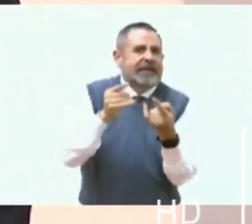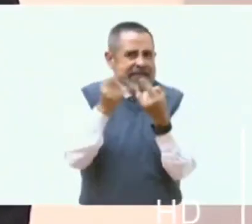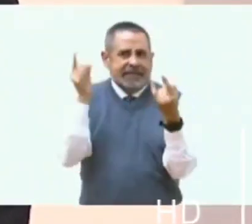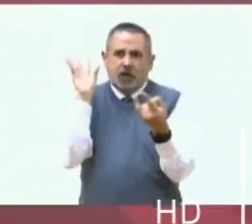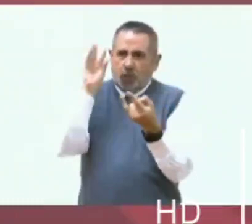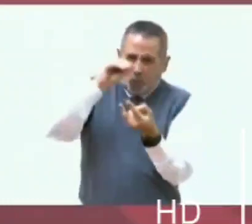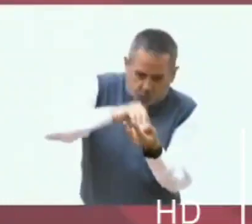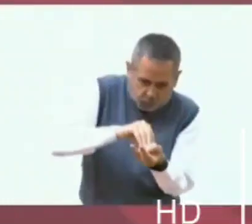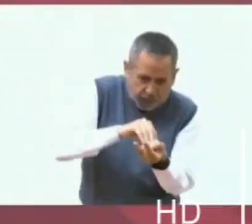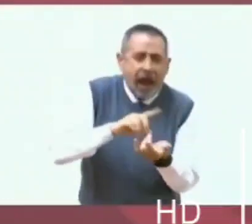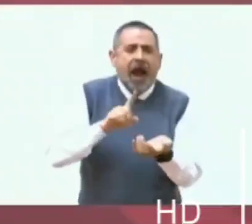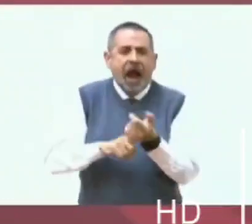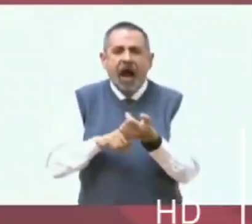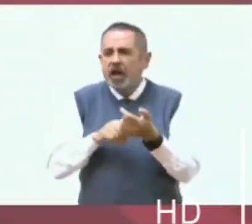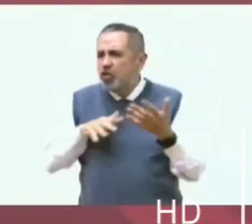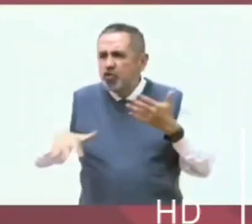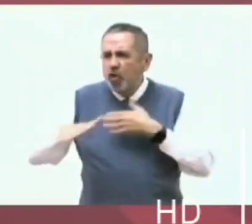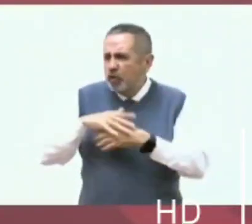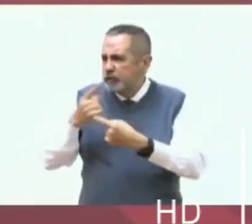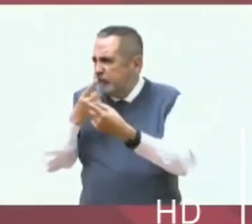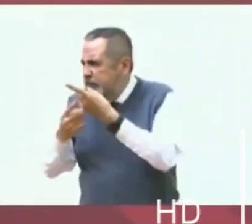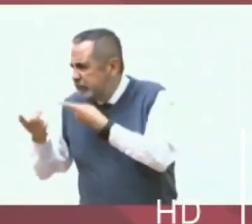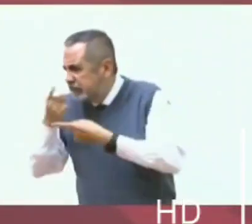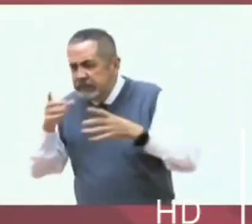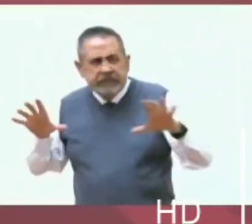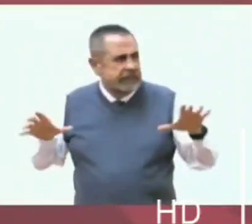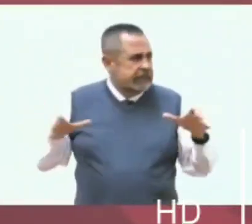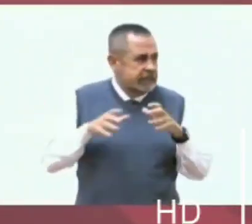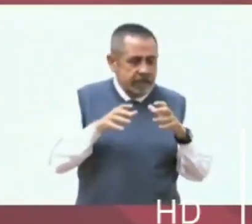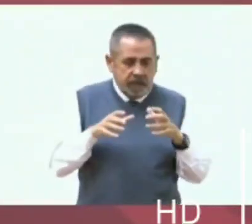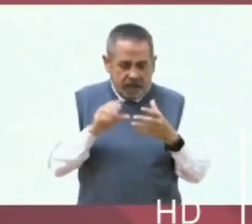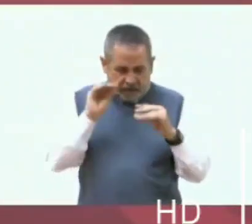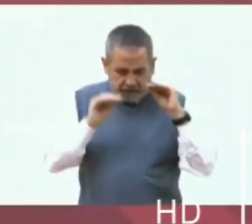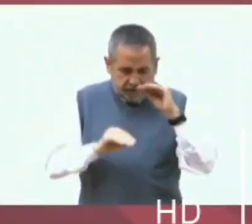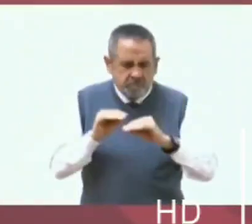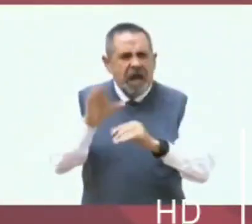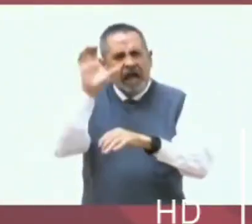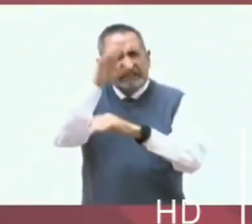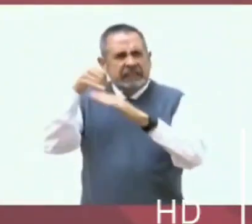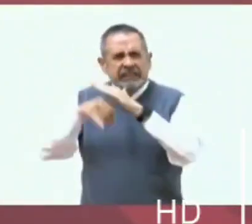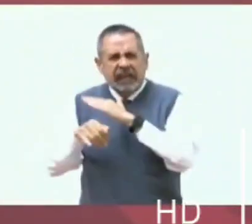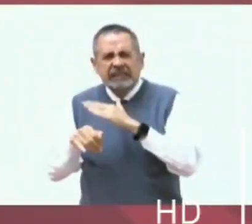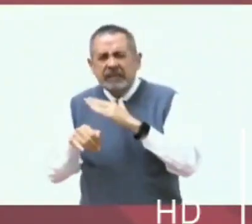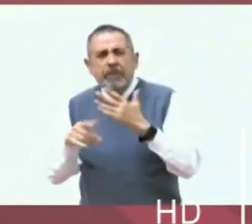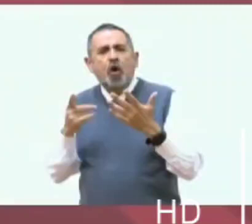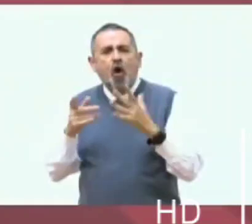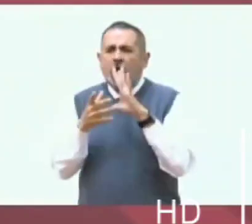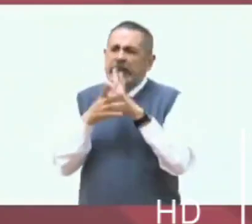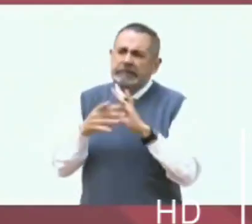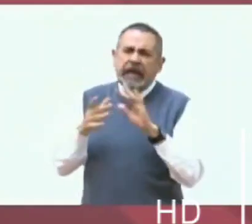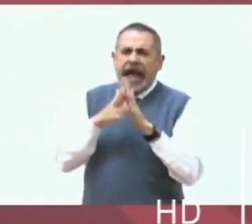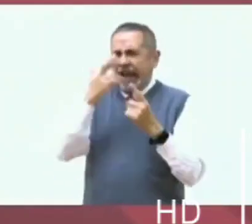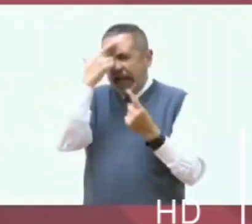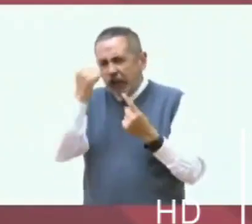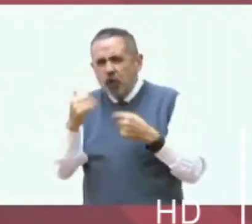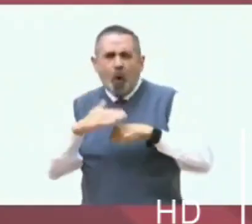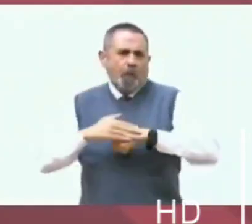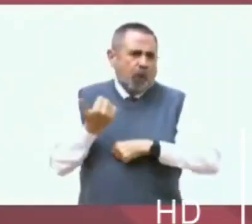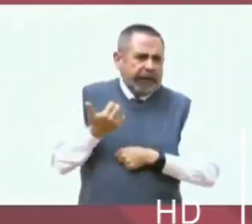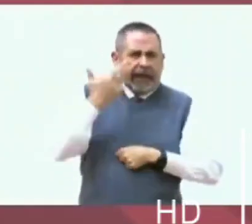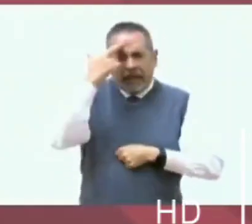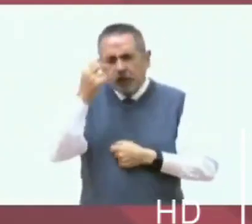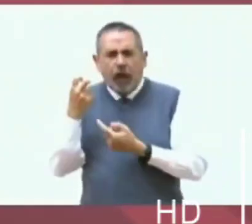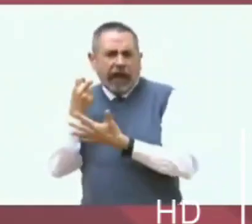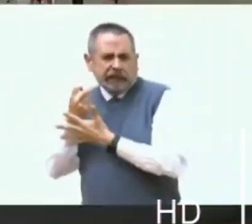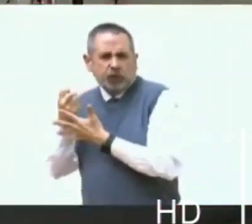recreación colectiva, incluso cuando se la convierte en ciencia, es decir, en explicación, en respuesta a los